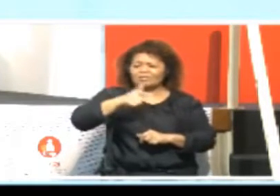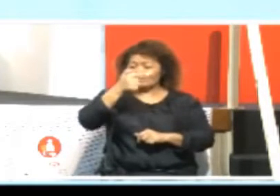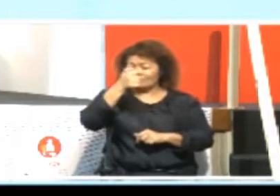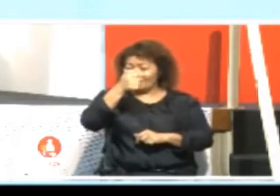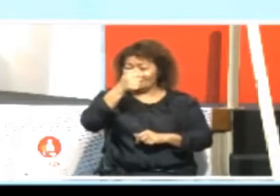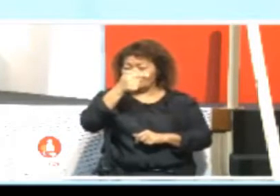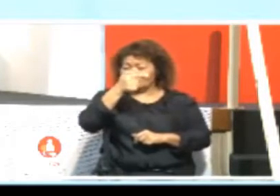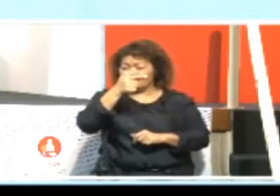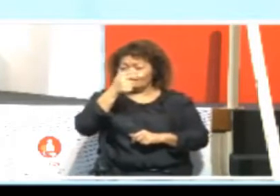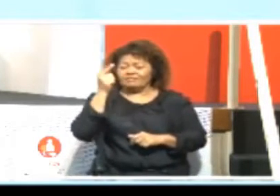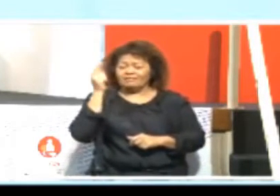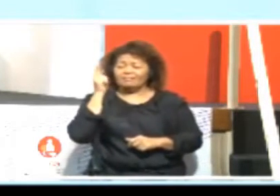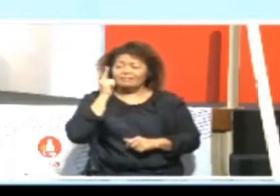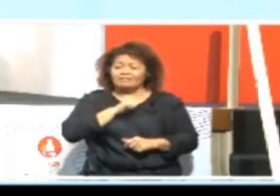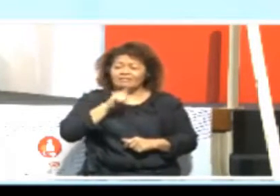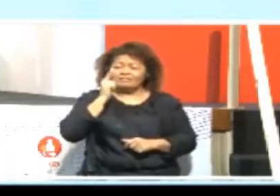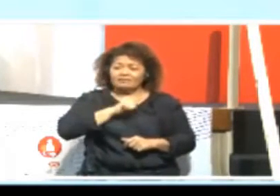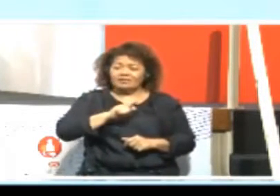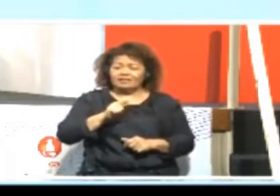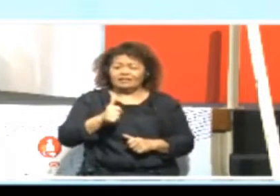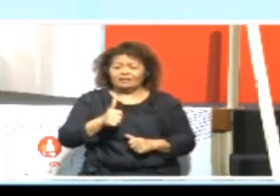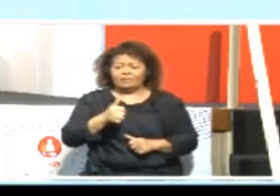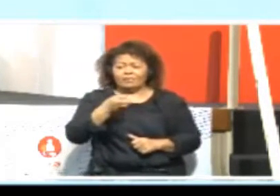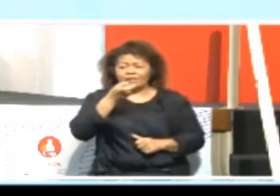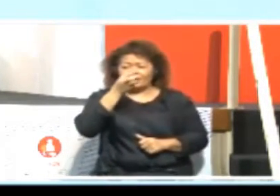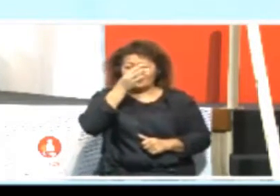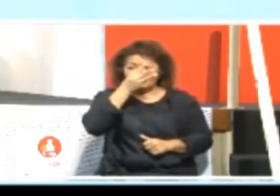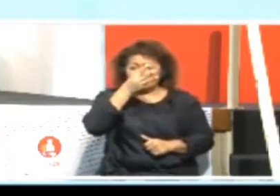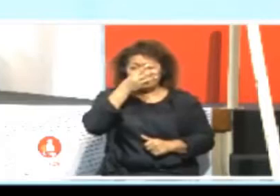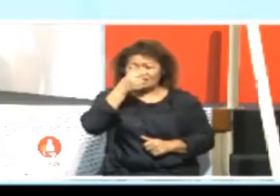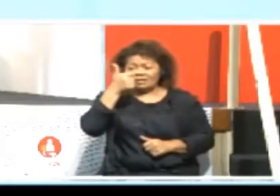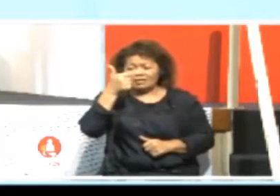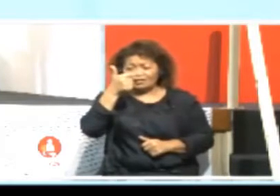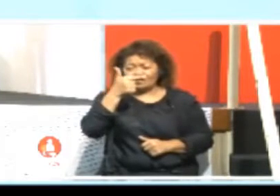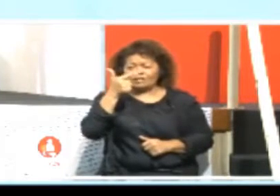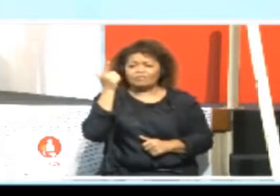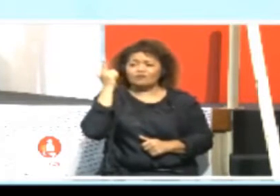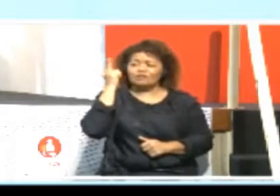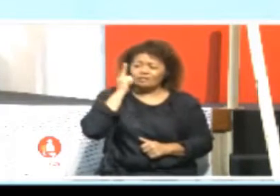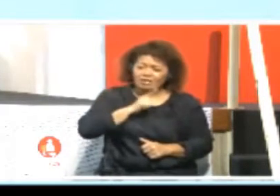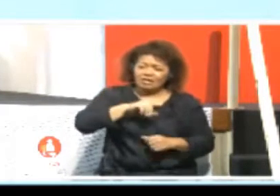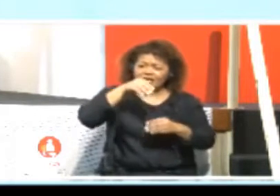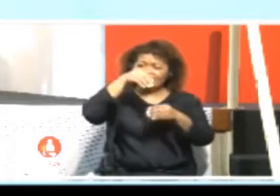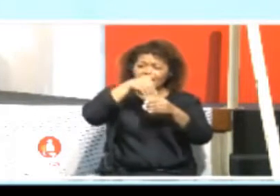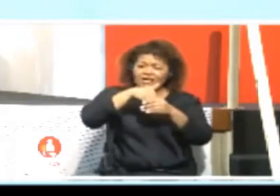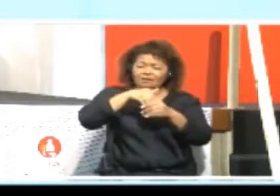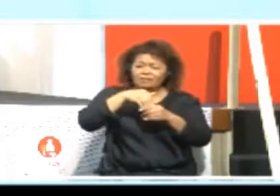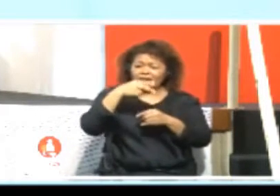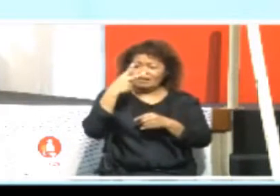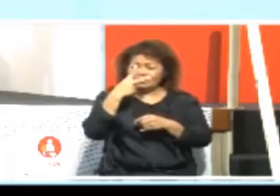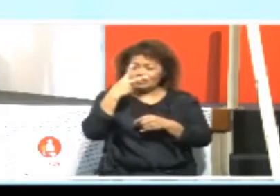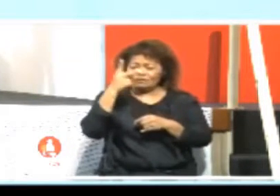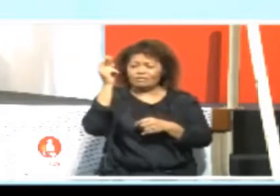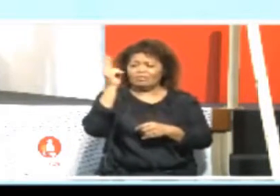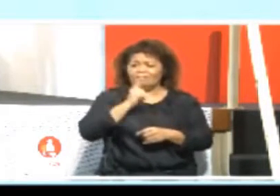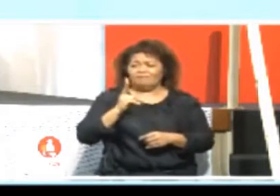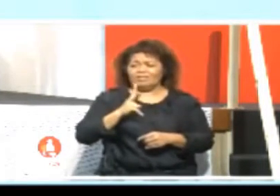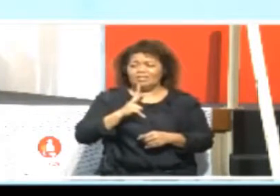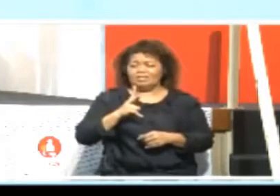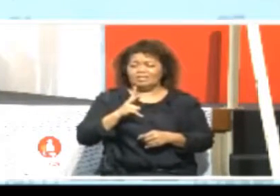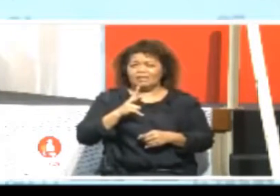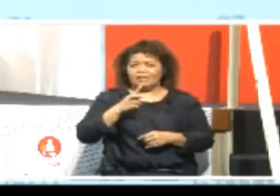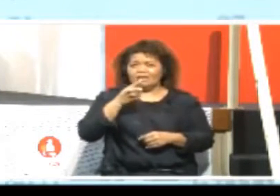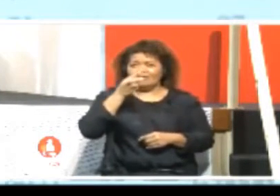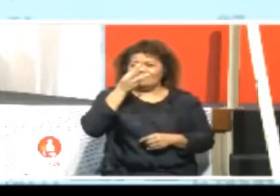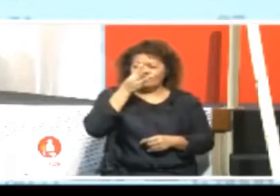Vimos que 32 alcaldes habían sido elegidos por segunda vez, 23 alcaldes por tercera vez consecutiva. Entonces,